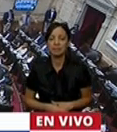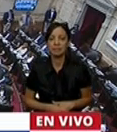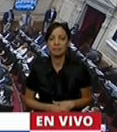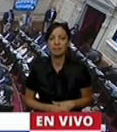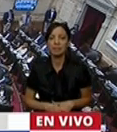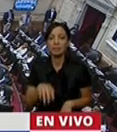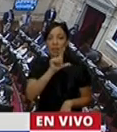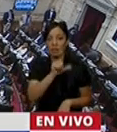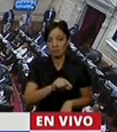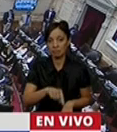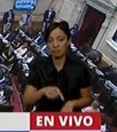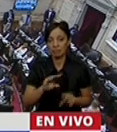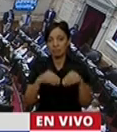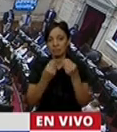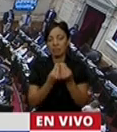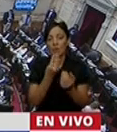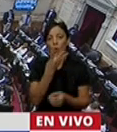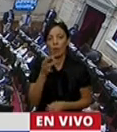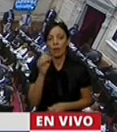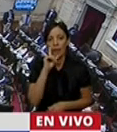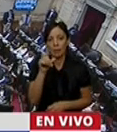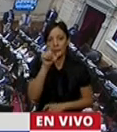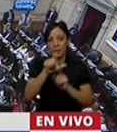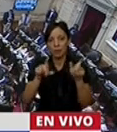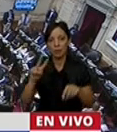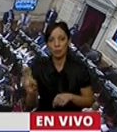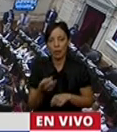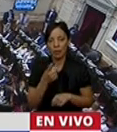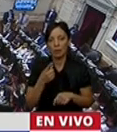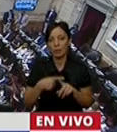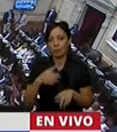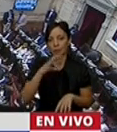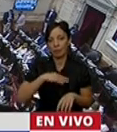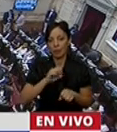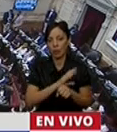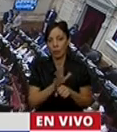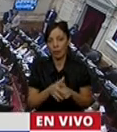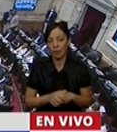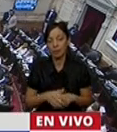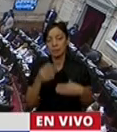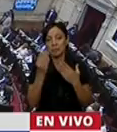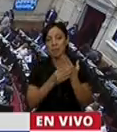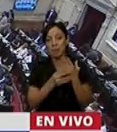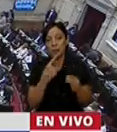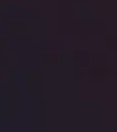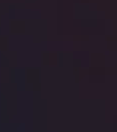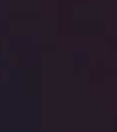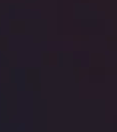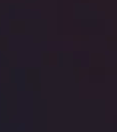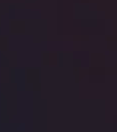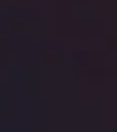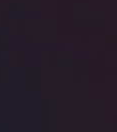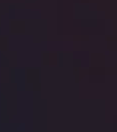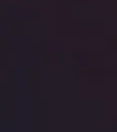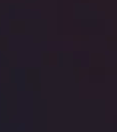parece que por eso tengo mucho mucho optimismo siempre octubre pero esta vez tengo más que antes inducido